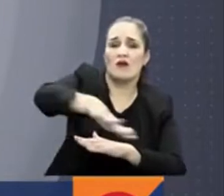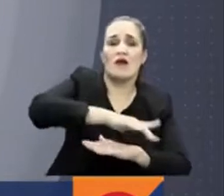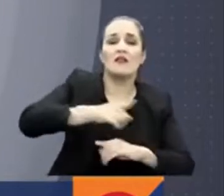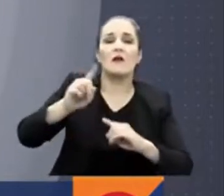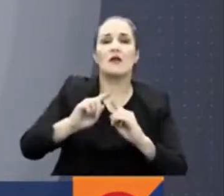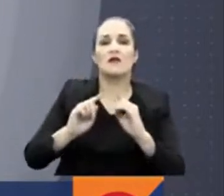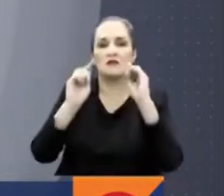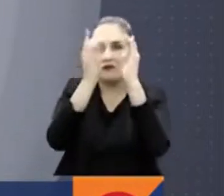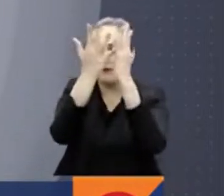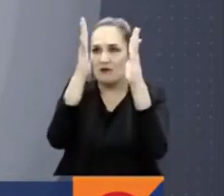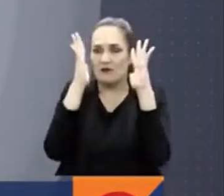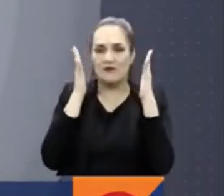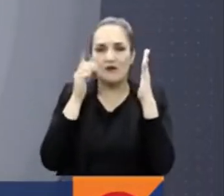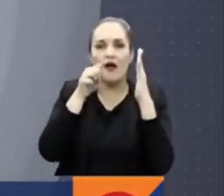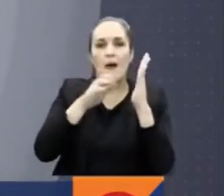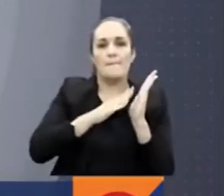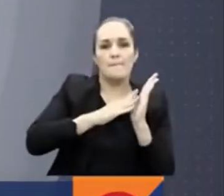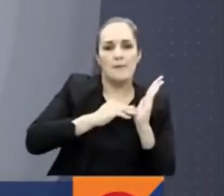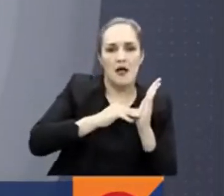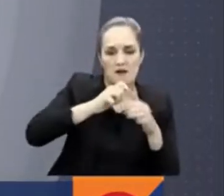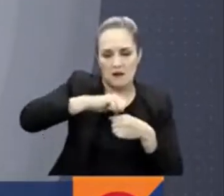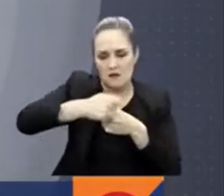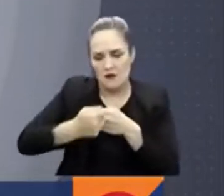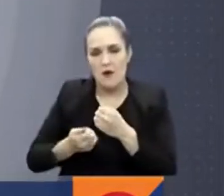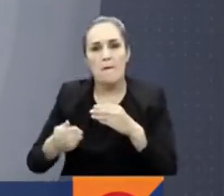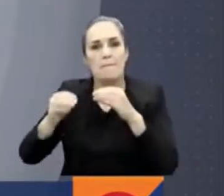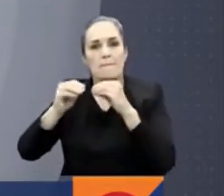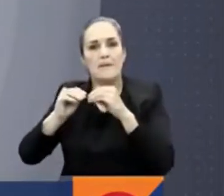y plátano. Me acabó totalmente el cultivo.